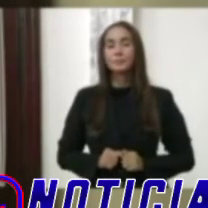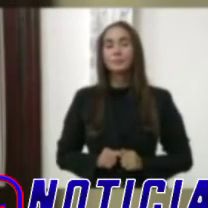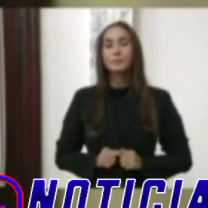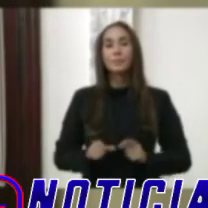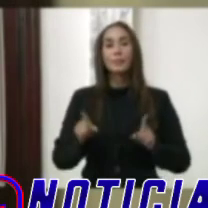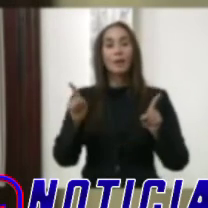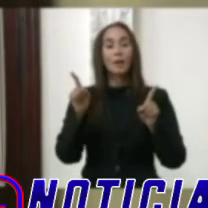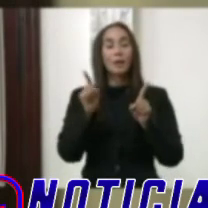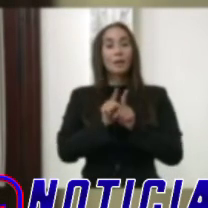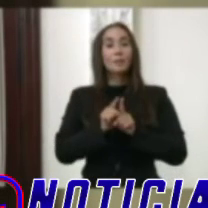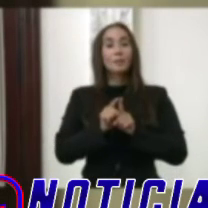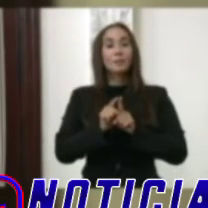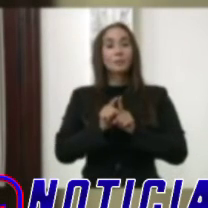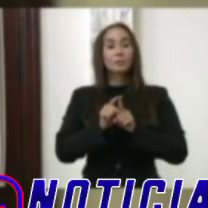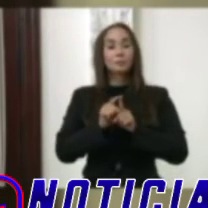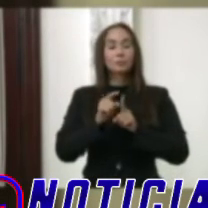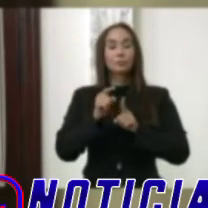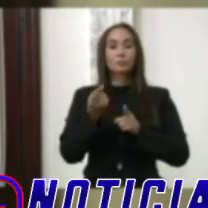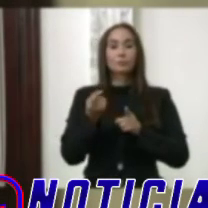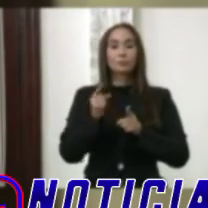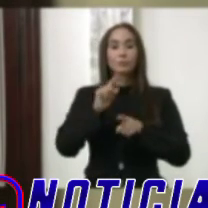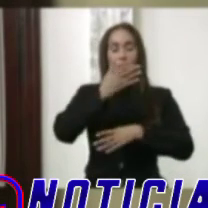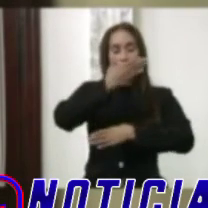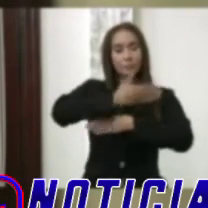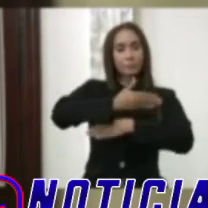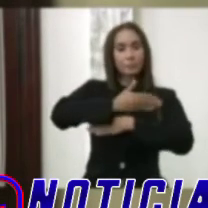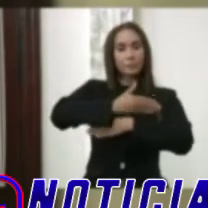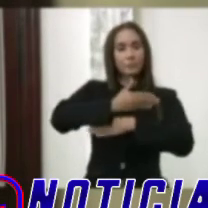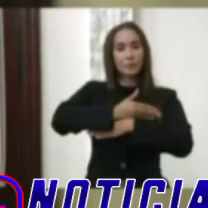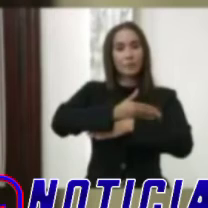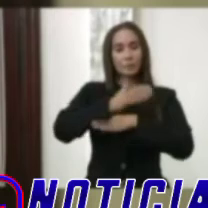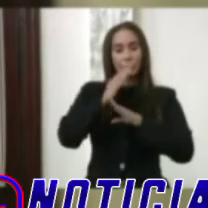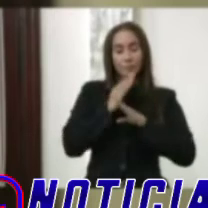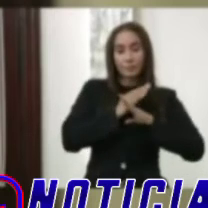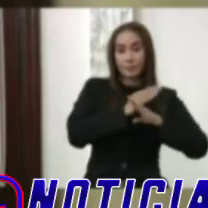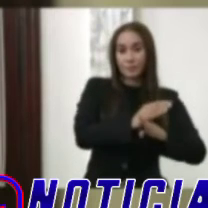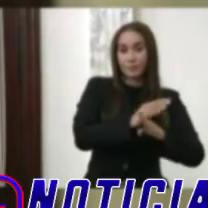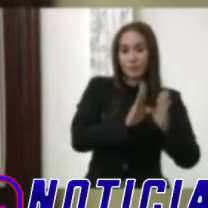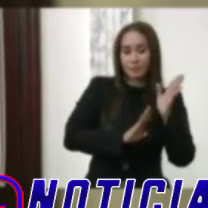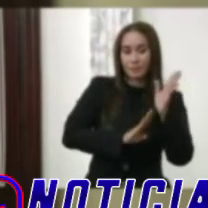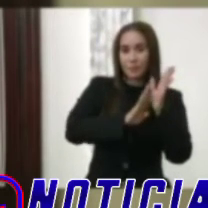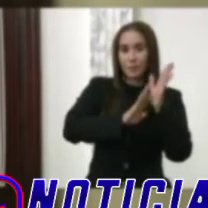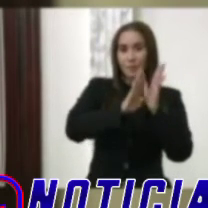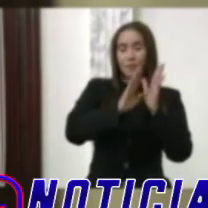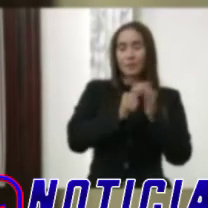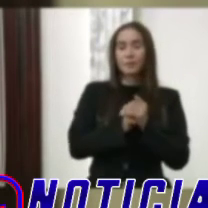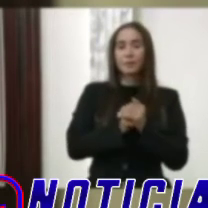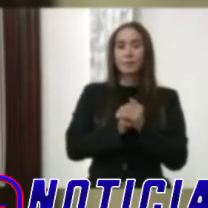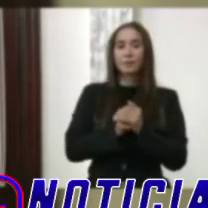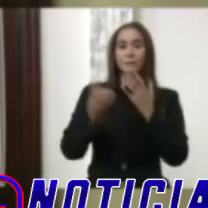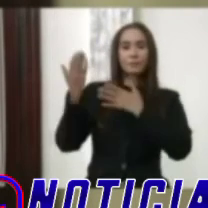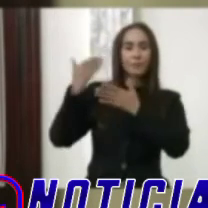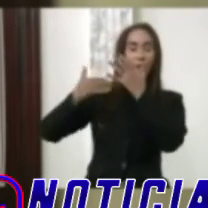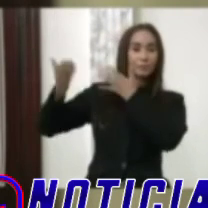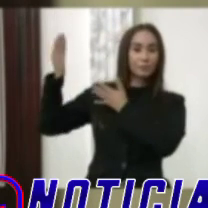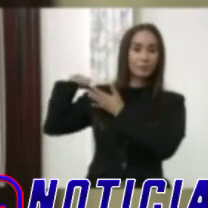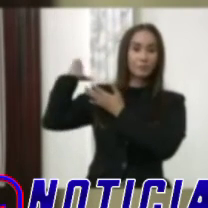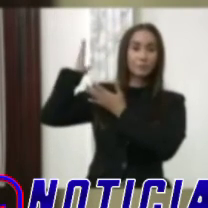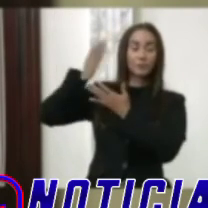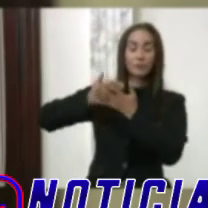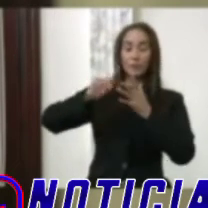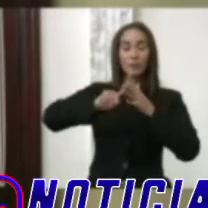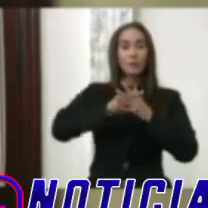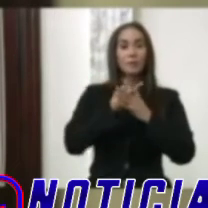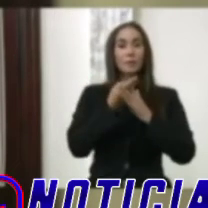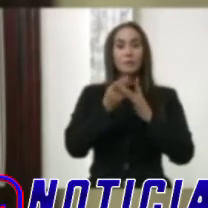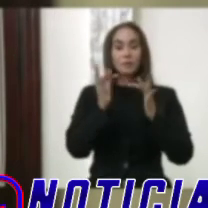obstáculos potenciales para seguir avanzando. Hace ya algún tiempo, cuando nacieron las redes sociales y se generalizó su uso